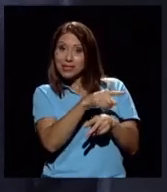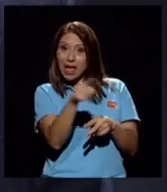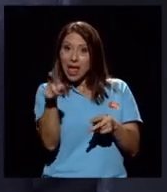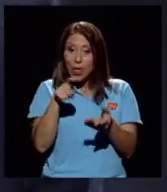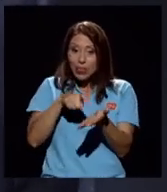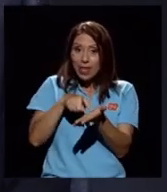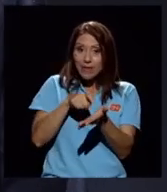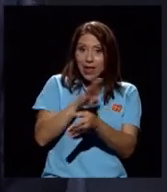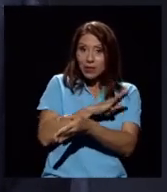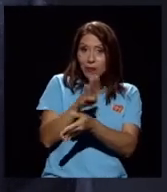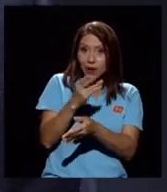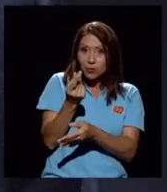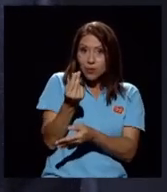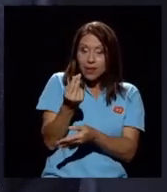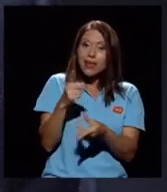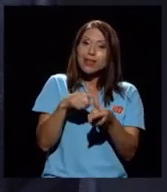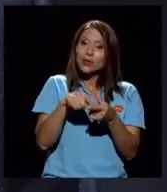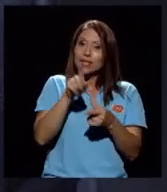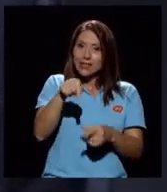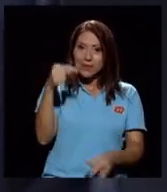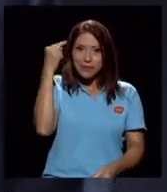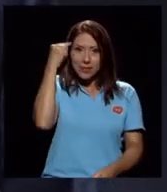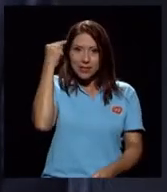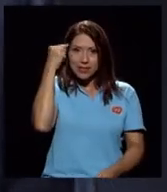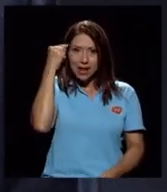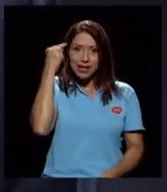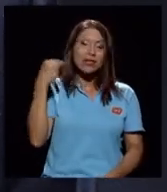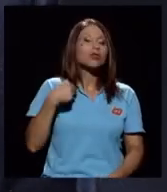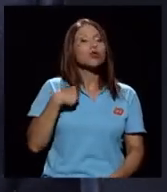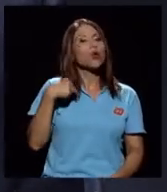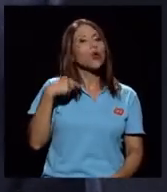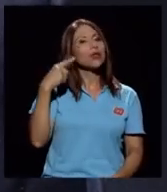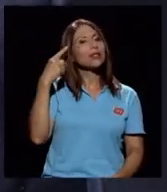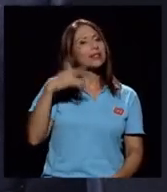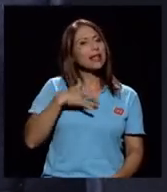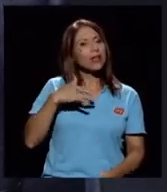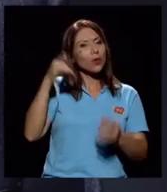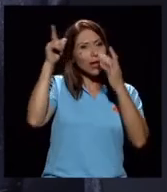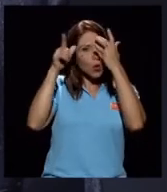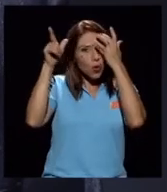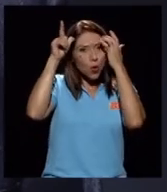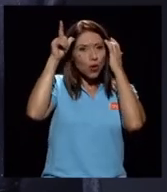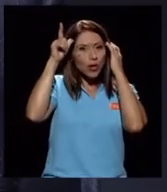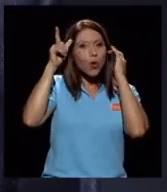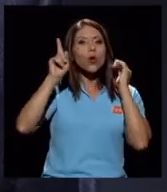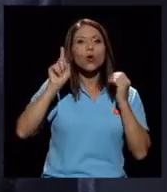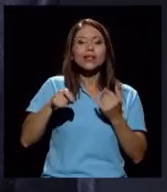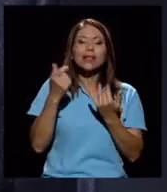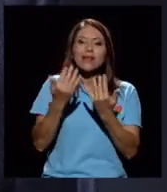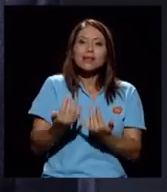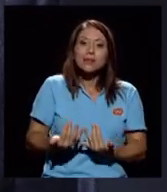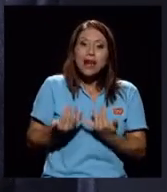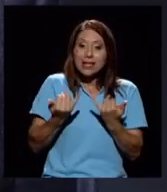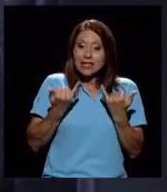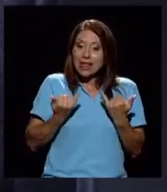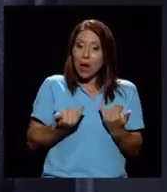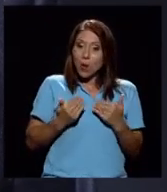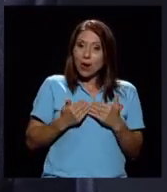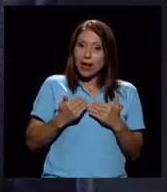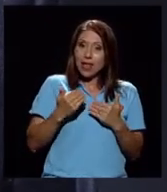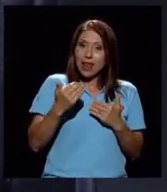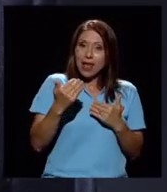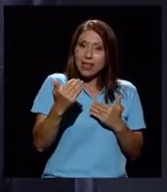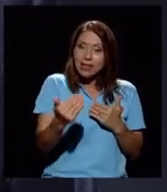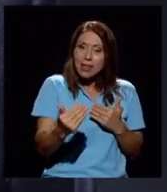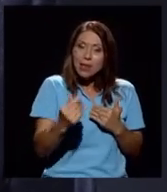siento que lo lógico lo lógico lo esperable verdad es que empecemos de ahora gradualmente a entrar en un